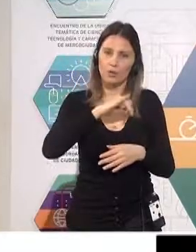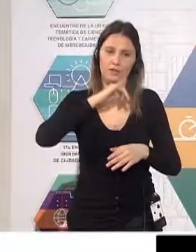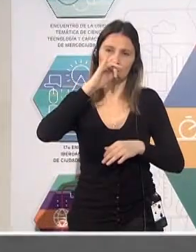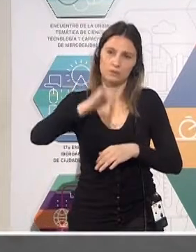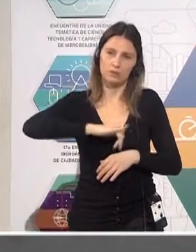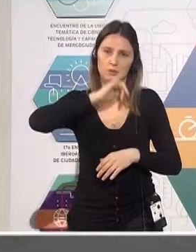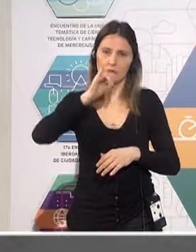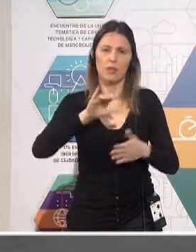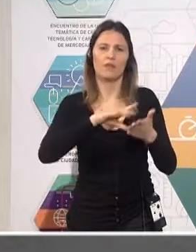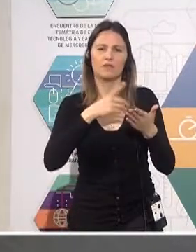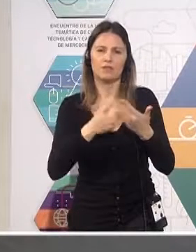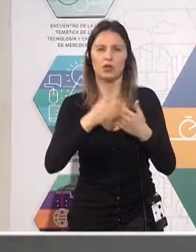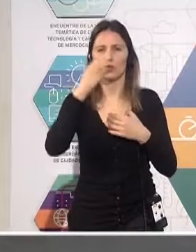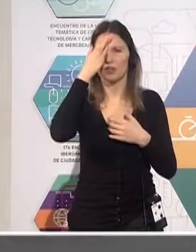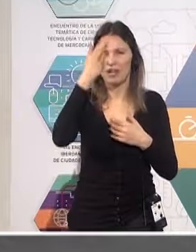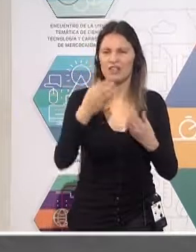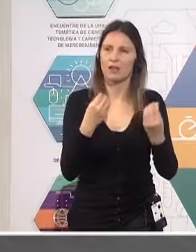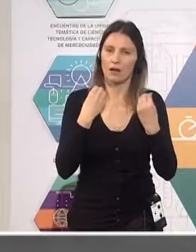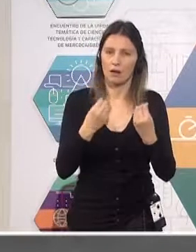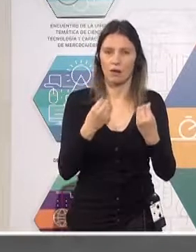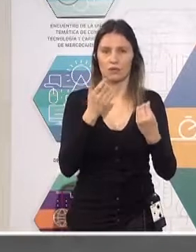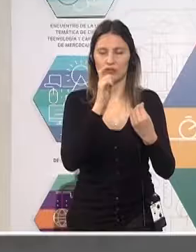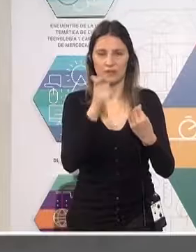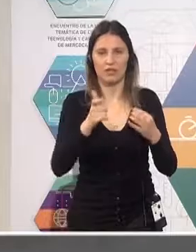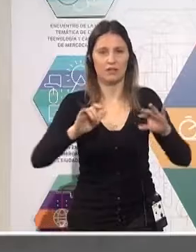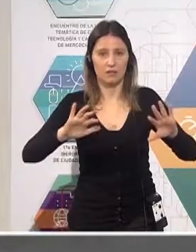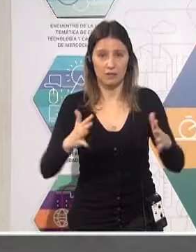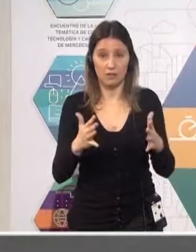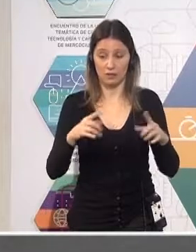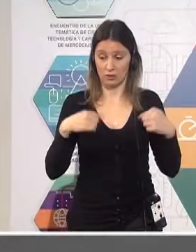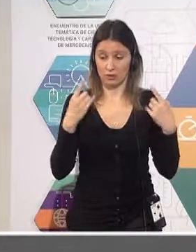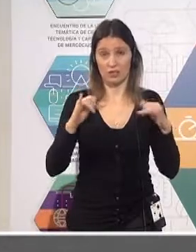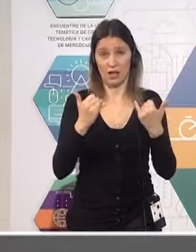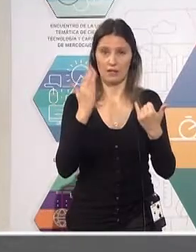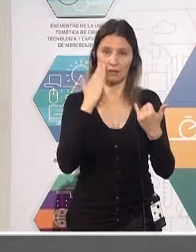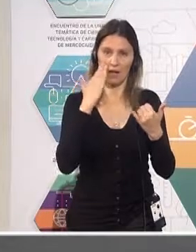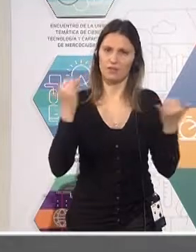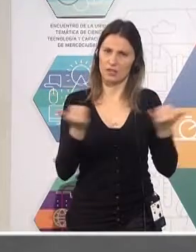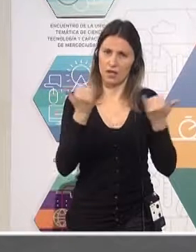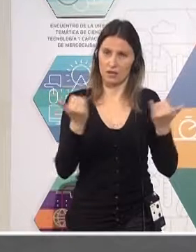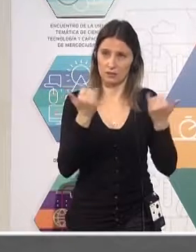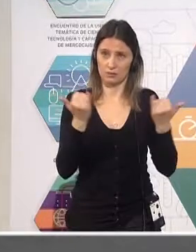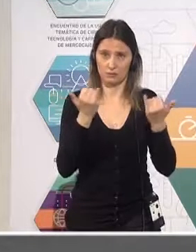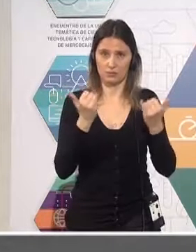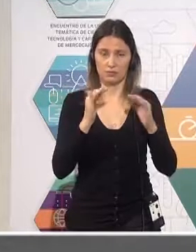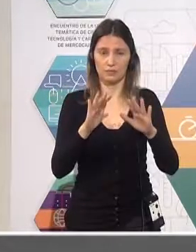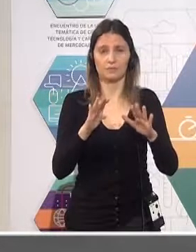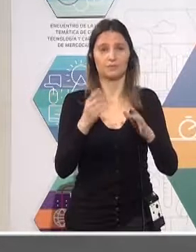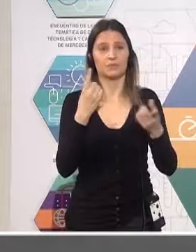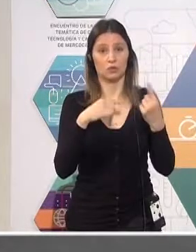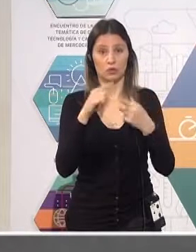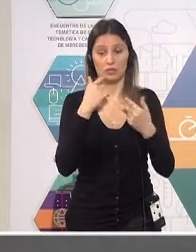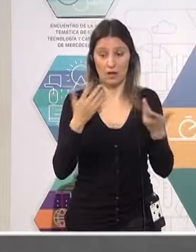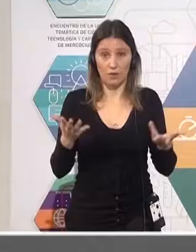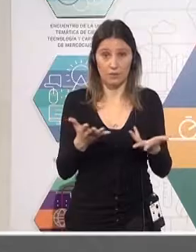definiciones técnicas o que cuáles significa el significado y lo venimos escuchando desde hace unos cuantos días por lo tanto voy